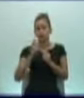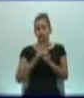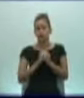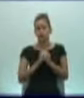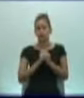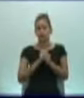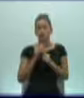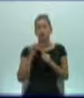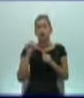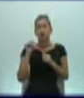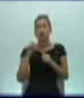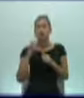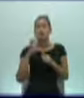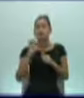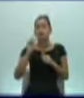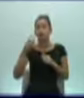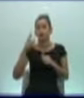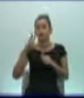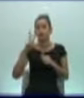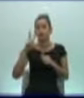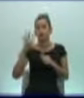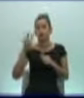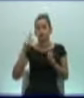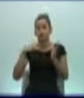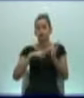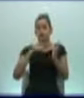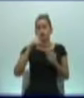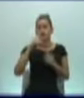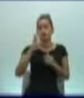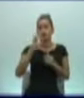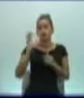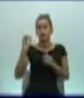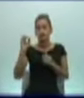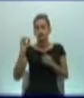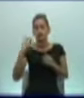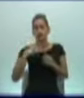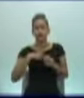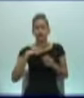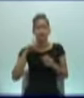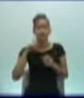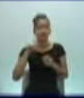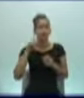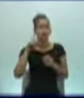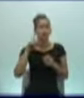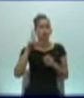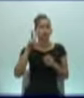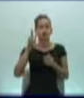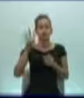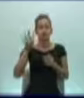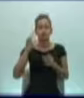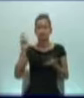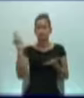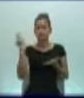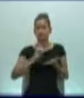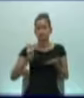0,25 lo multiplicamos por 100 y obtenemos como resultado 25. Cópienlo.